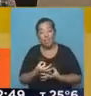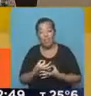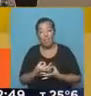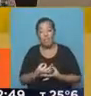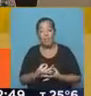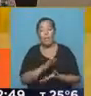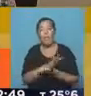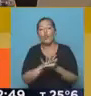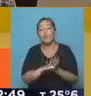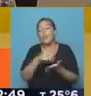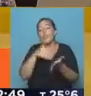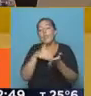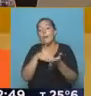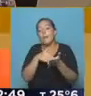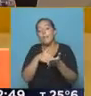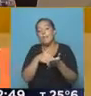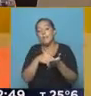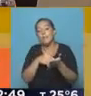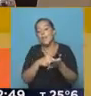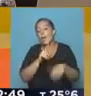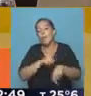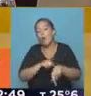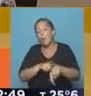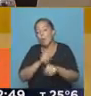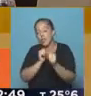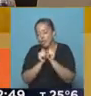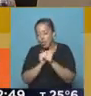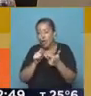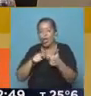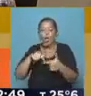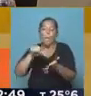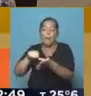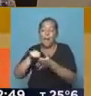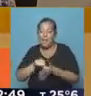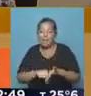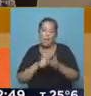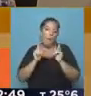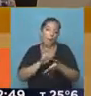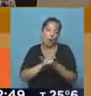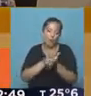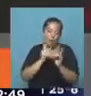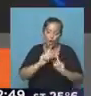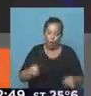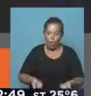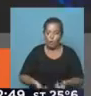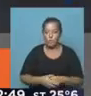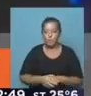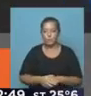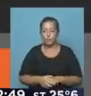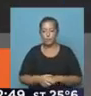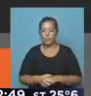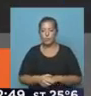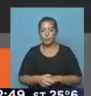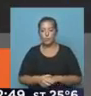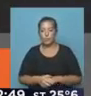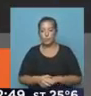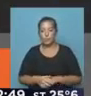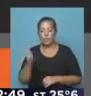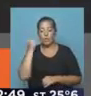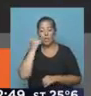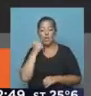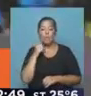formas según el momento histórico el país en el que se trata no es siempre igual no era la misma la corrupción hay hay otra realidad y es tratar de ubicar el contexto